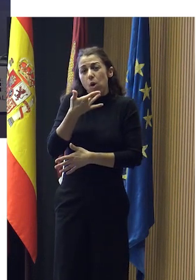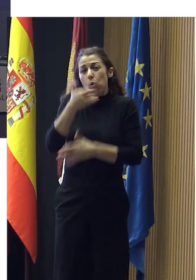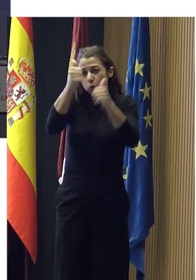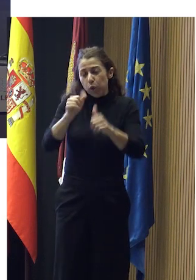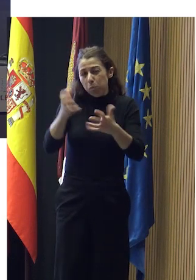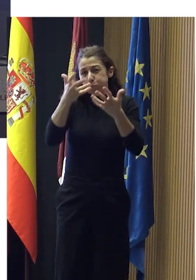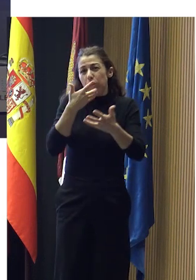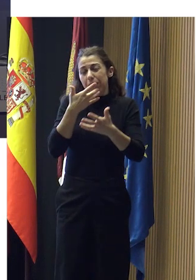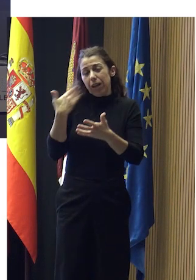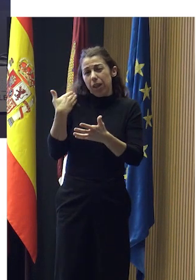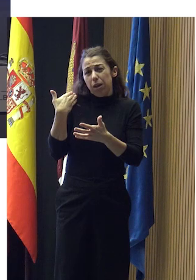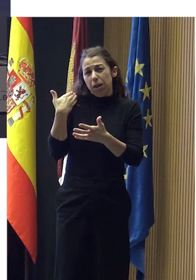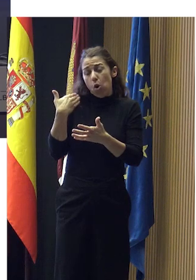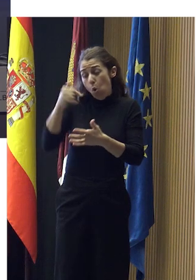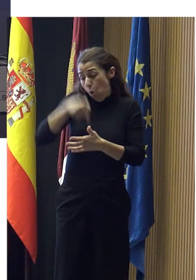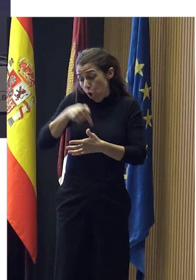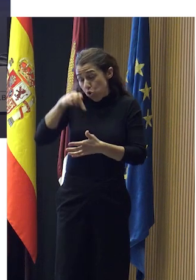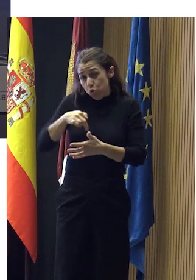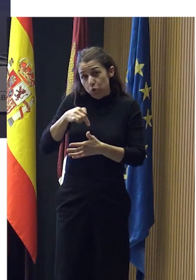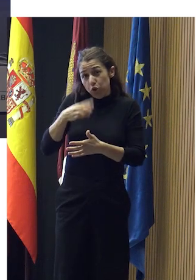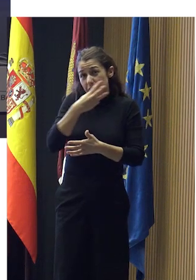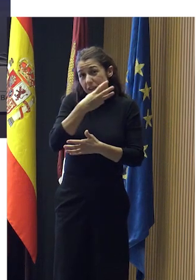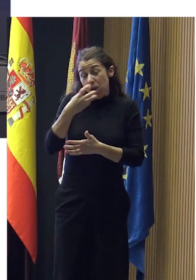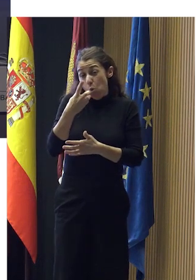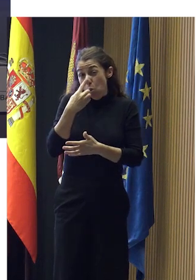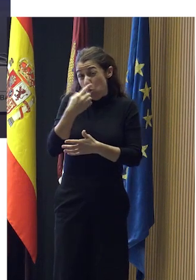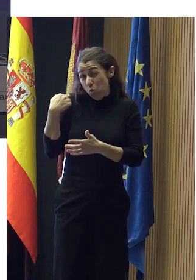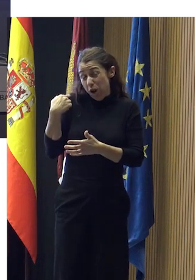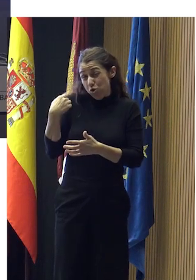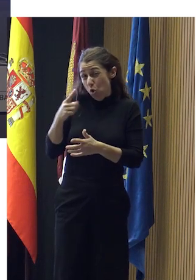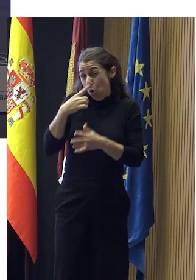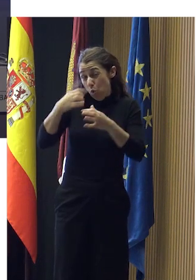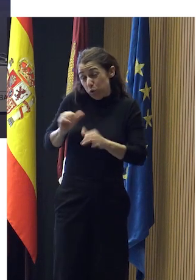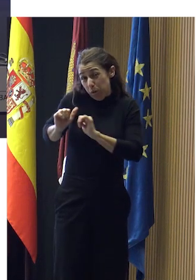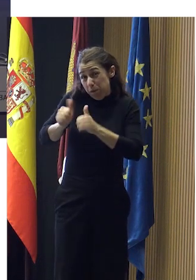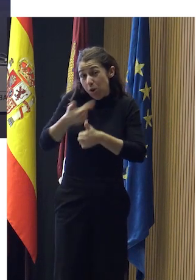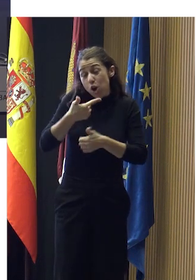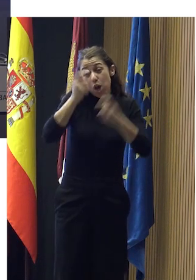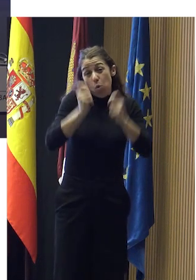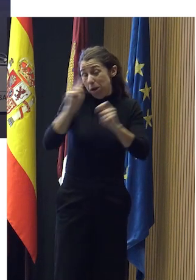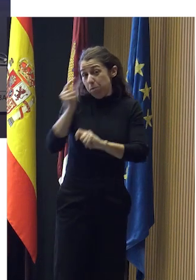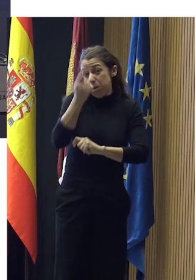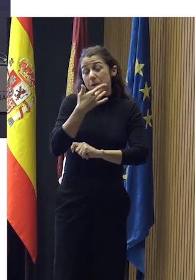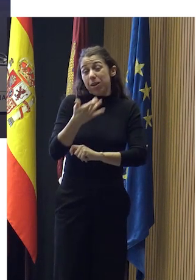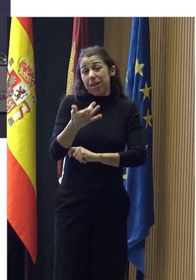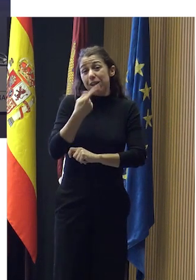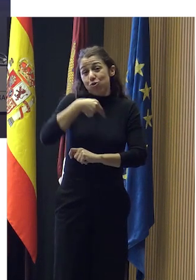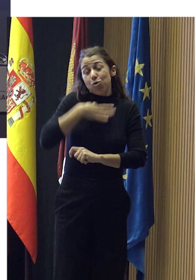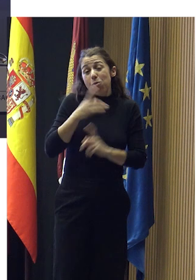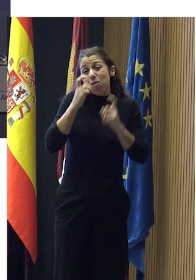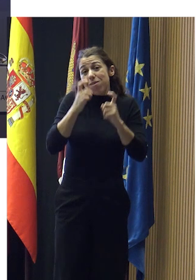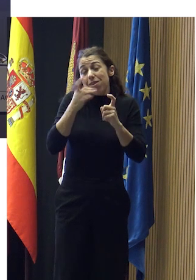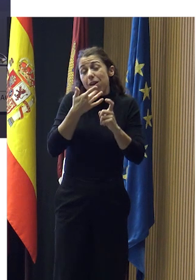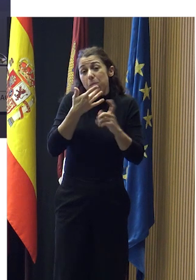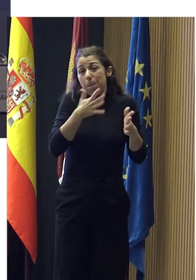humanización que ha empezado su andadura hoy, justo hace 365 días. Hoy tenemos nuestro primer cumpleaños y en la que hemos intentado